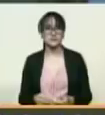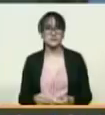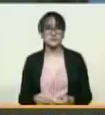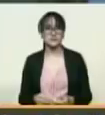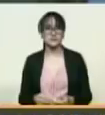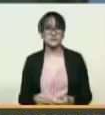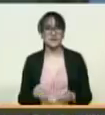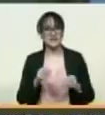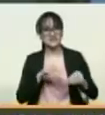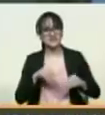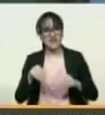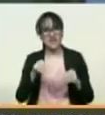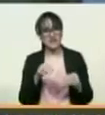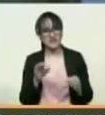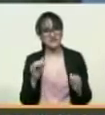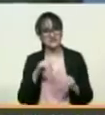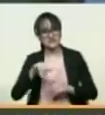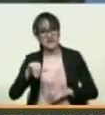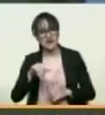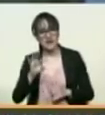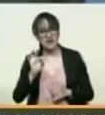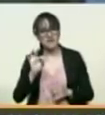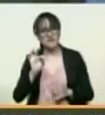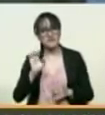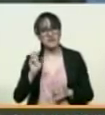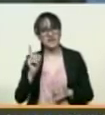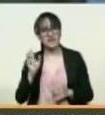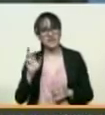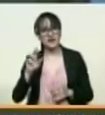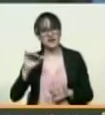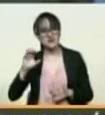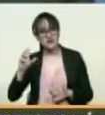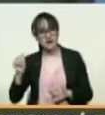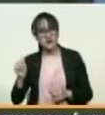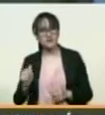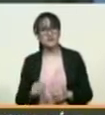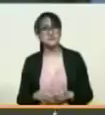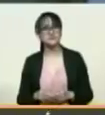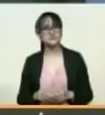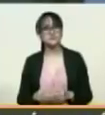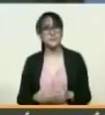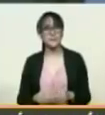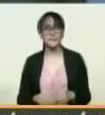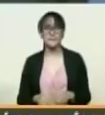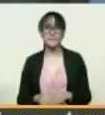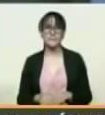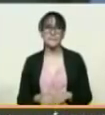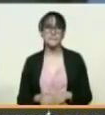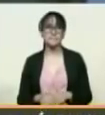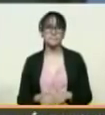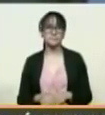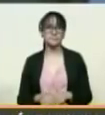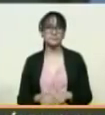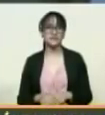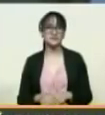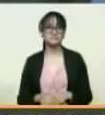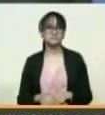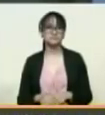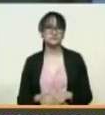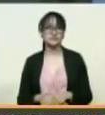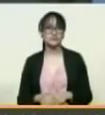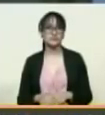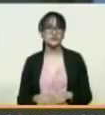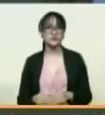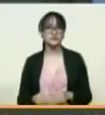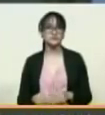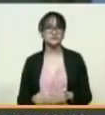de la señora Federica Mogherini, de la política exterior allá, está una intermediaria internacional financiera que se